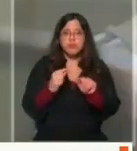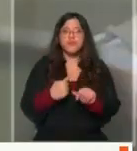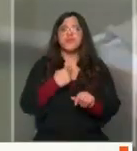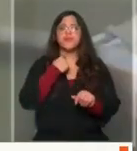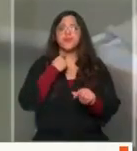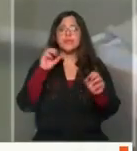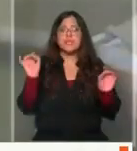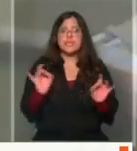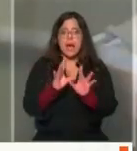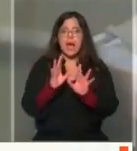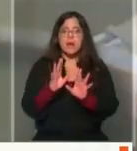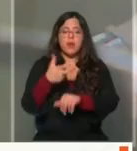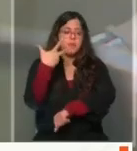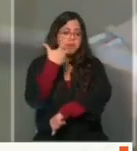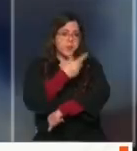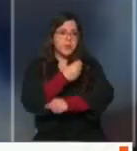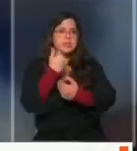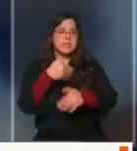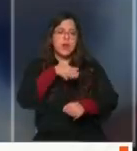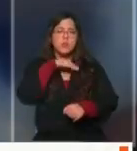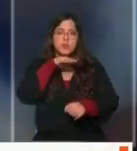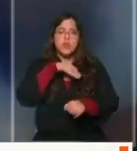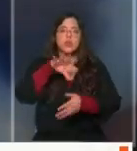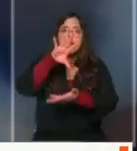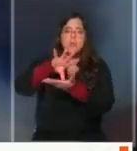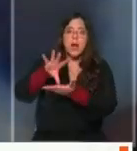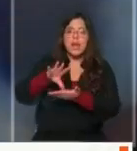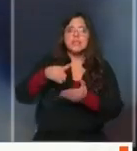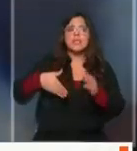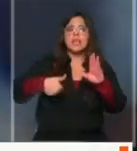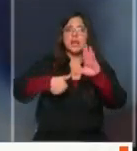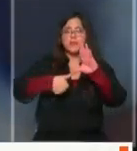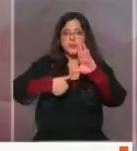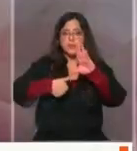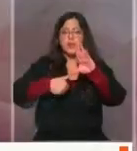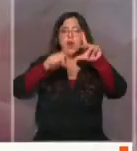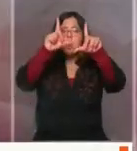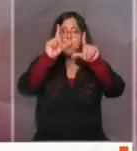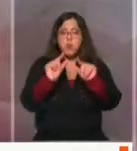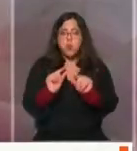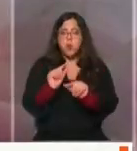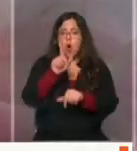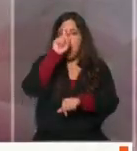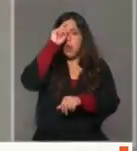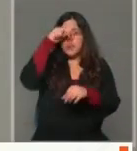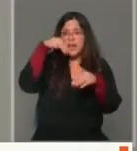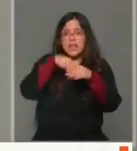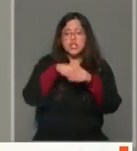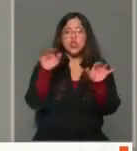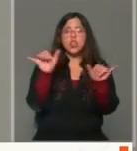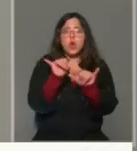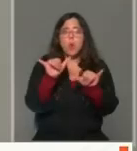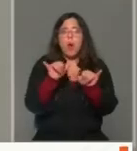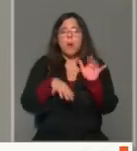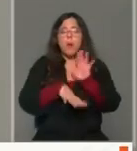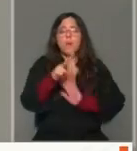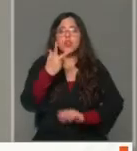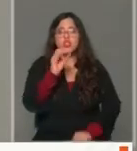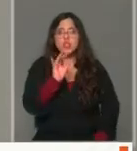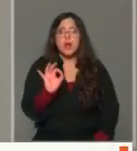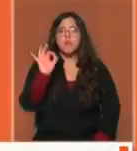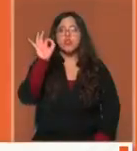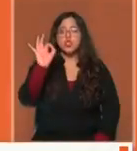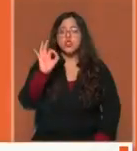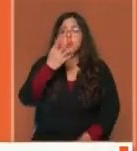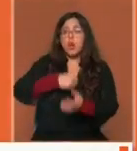virus. El medicamento ya fue usado en países del hemisferio norte, donde redujo las hospitalizaciones de guaguas en más de un 80%. El